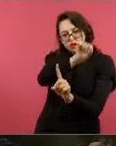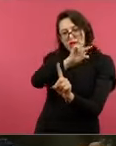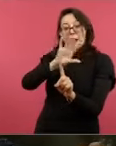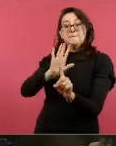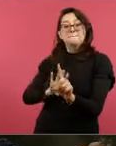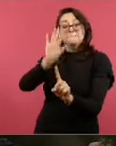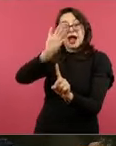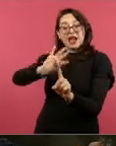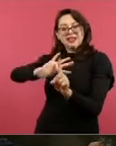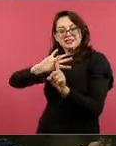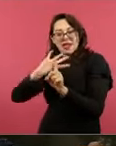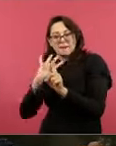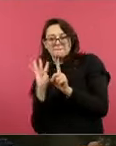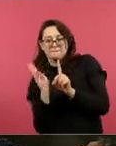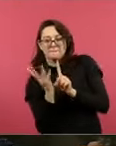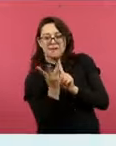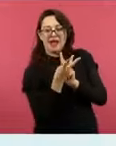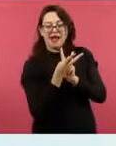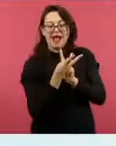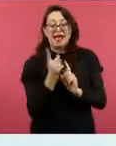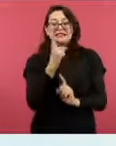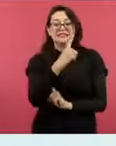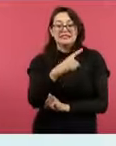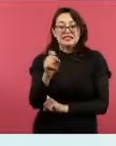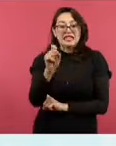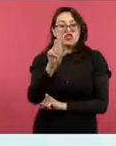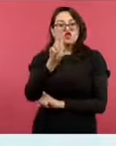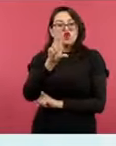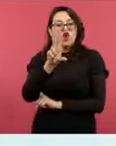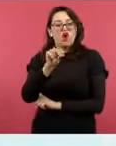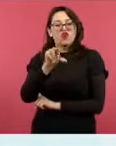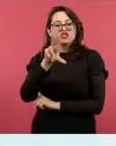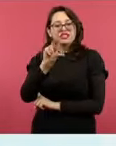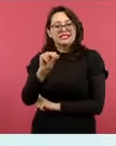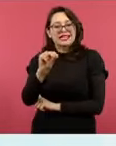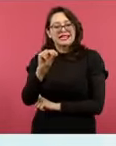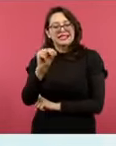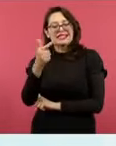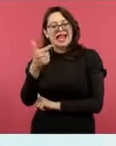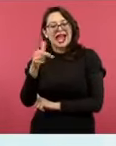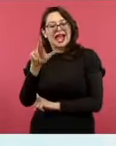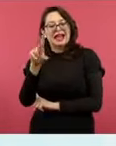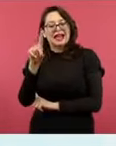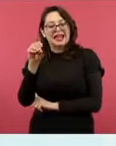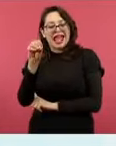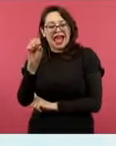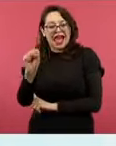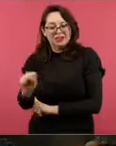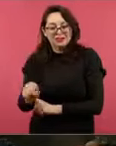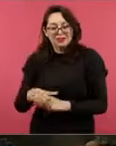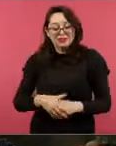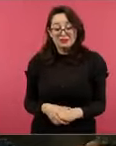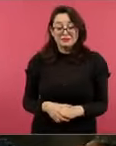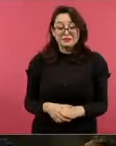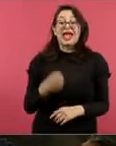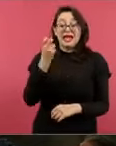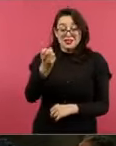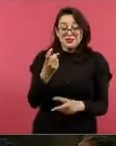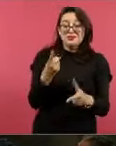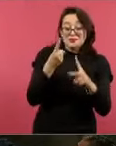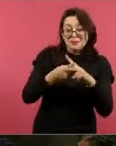girado 180 grados, mamás y papás. A eso se le llama simetría central.